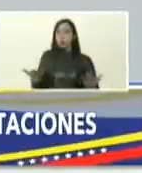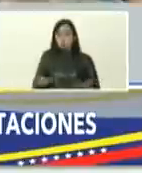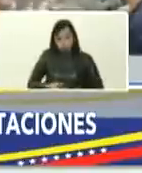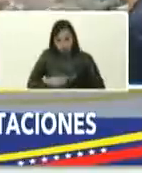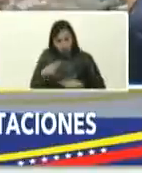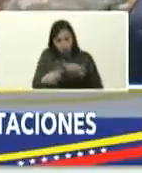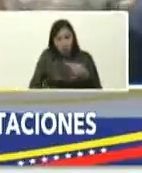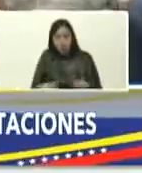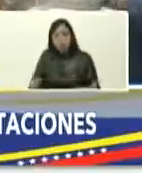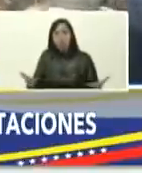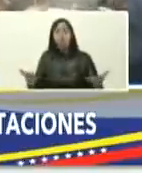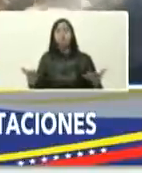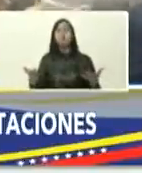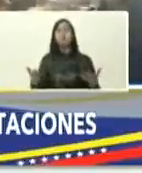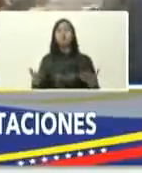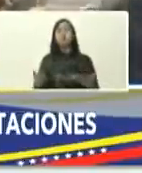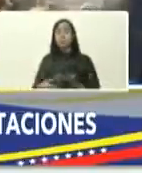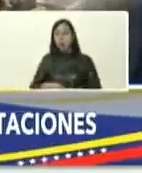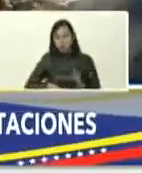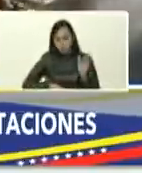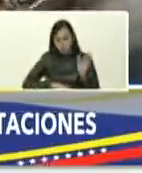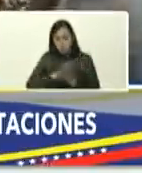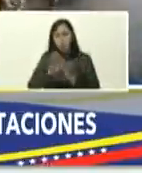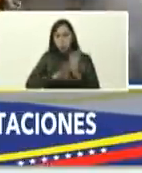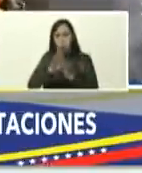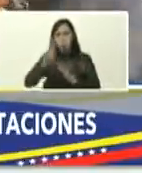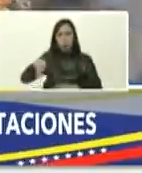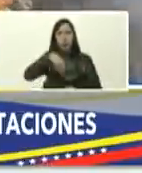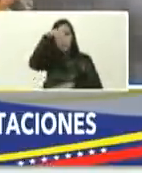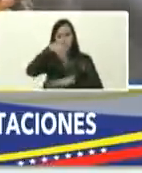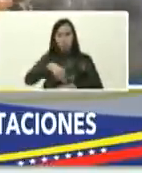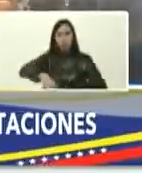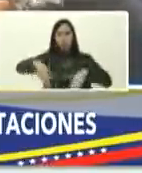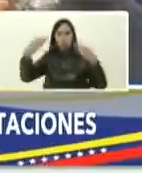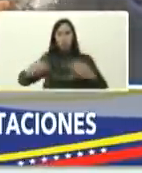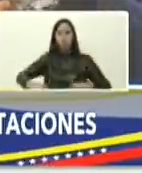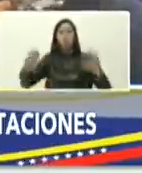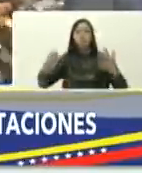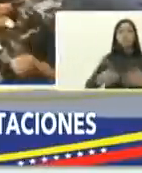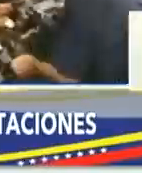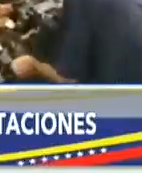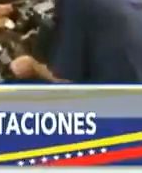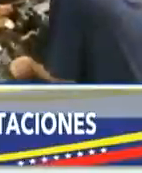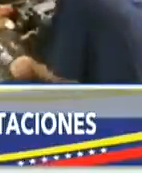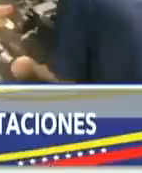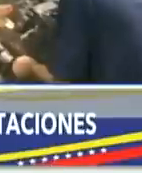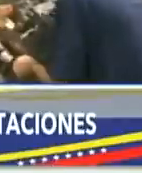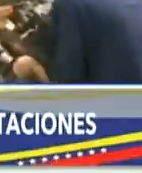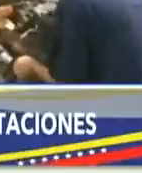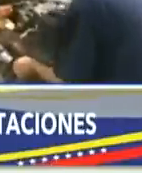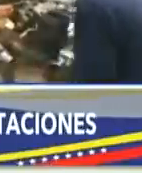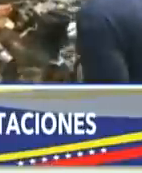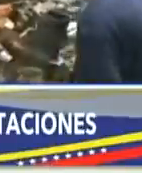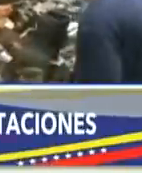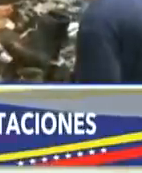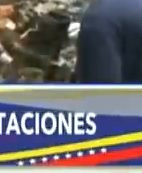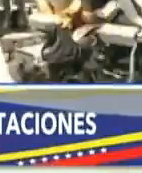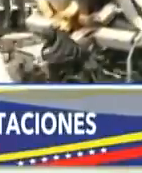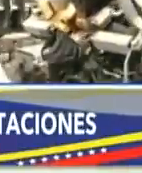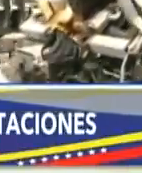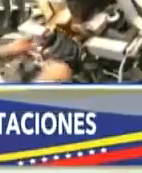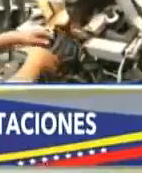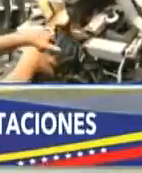apostar por la producción nacional, apostar por la sustitución de importaciones.